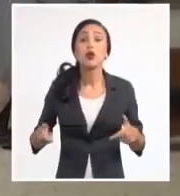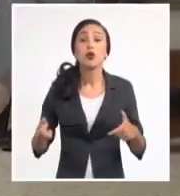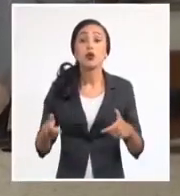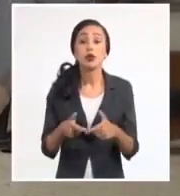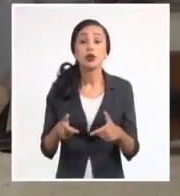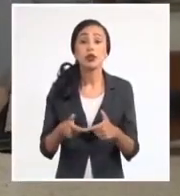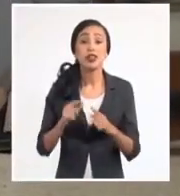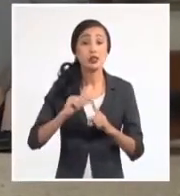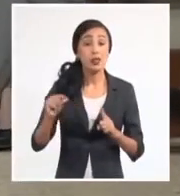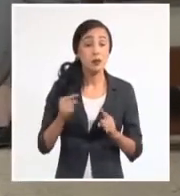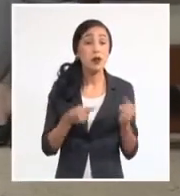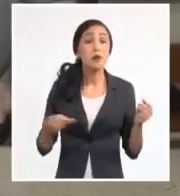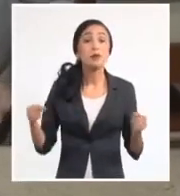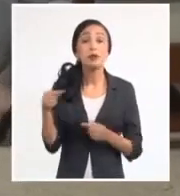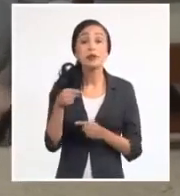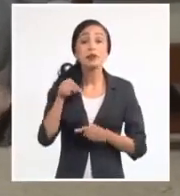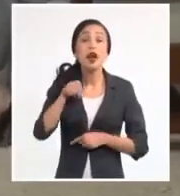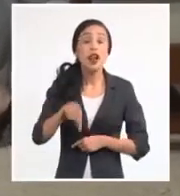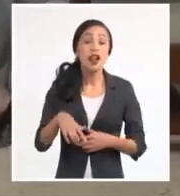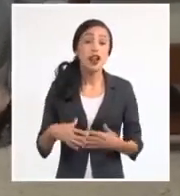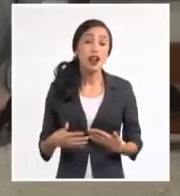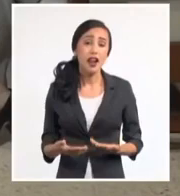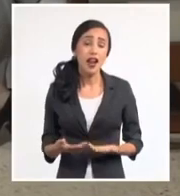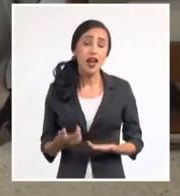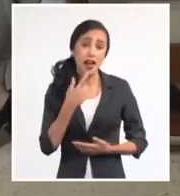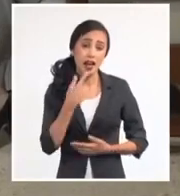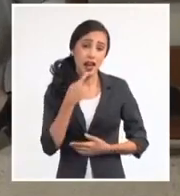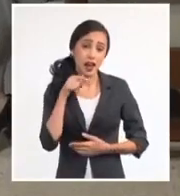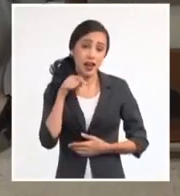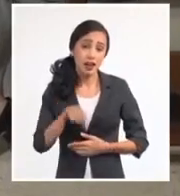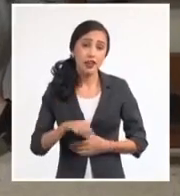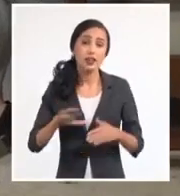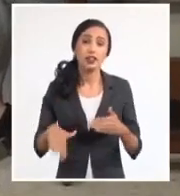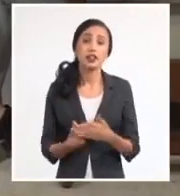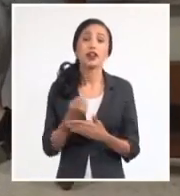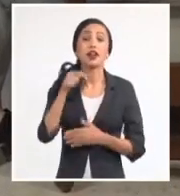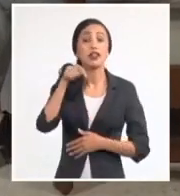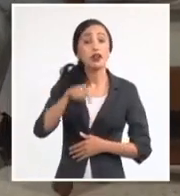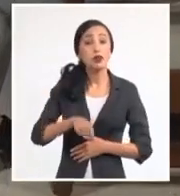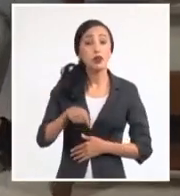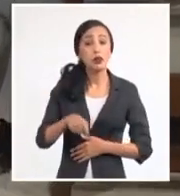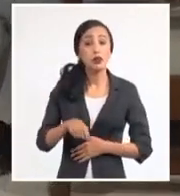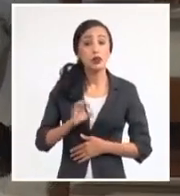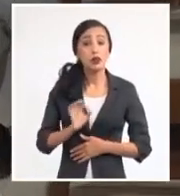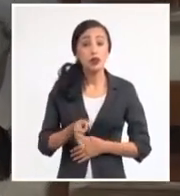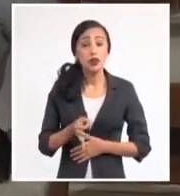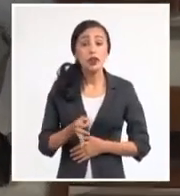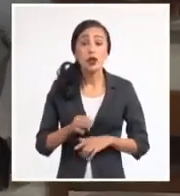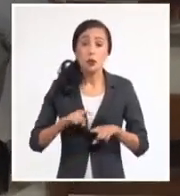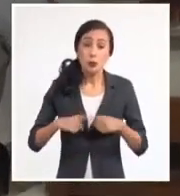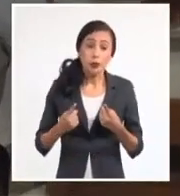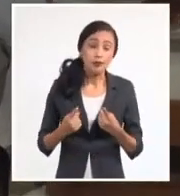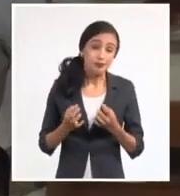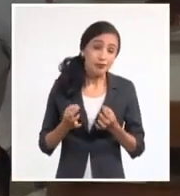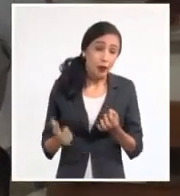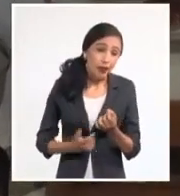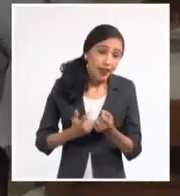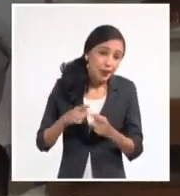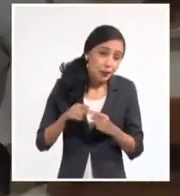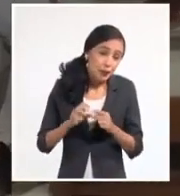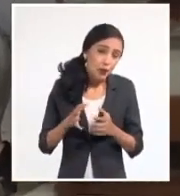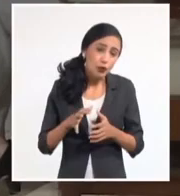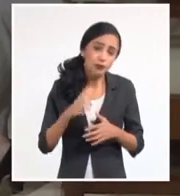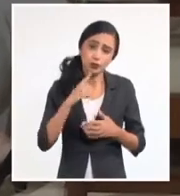Temas fundamentales se han abordado esta jornada en la batalla ideológica, pero de